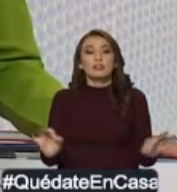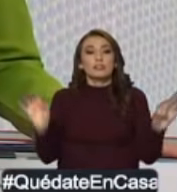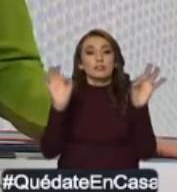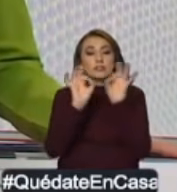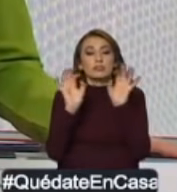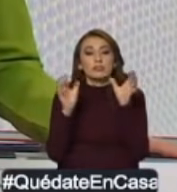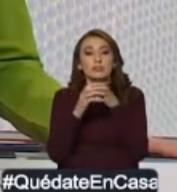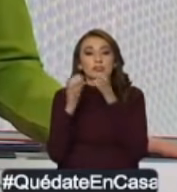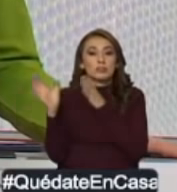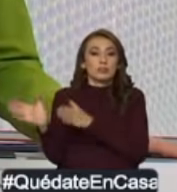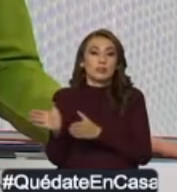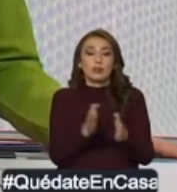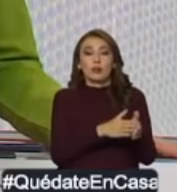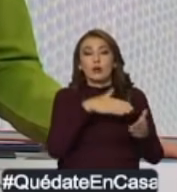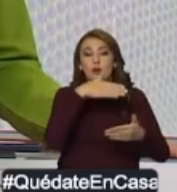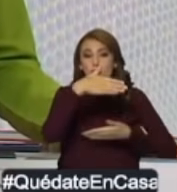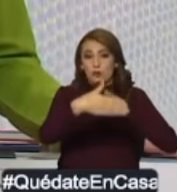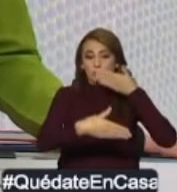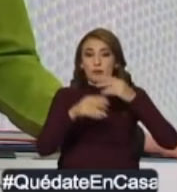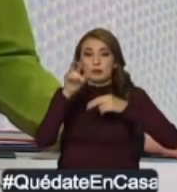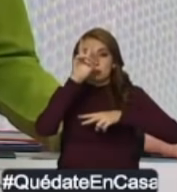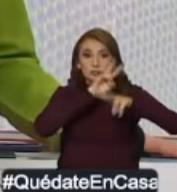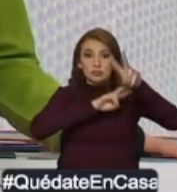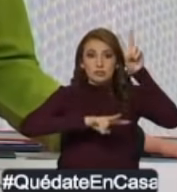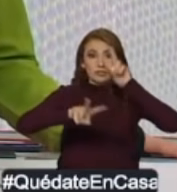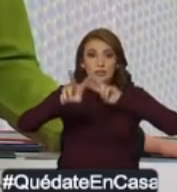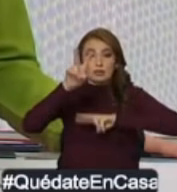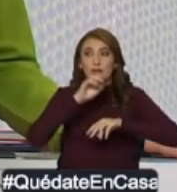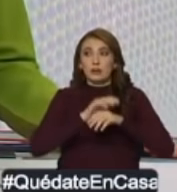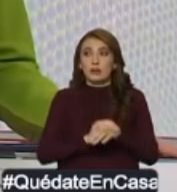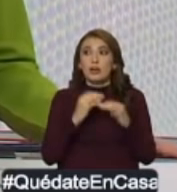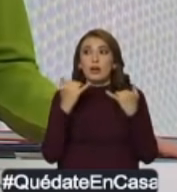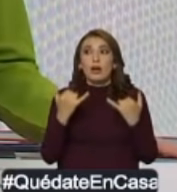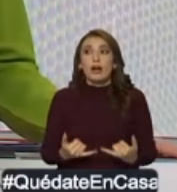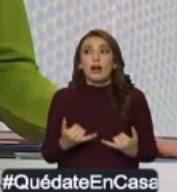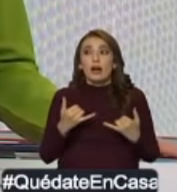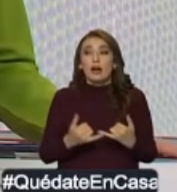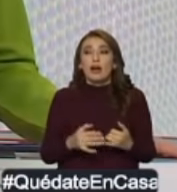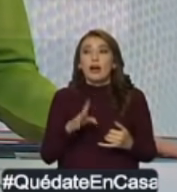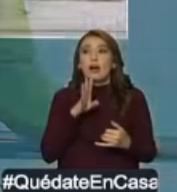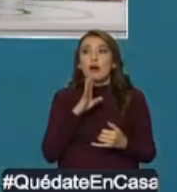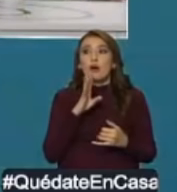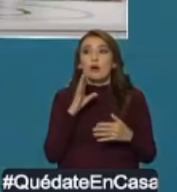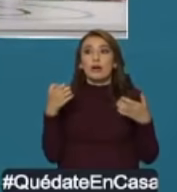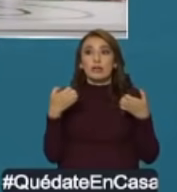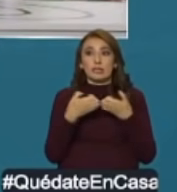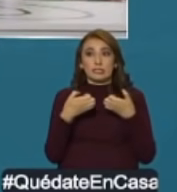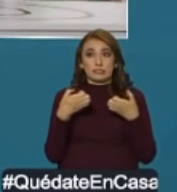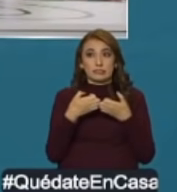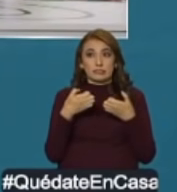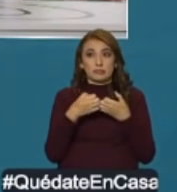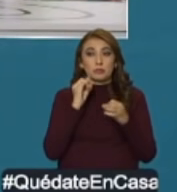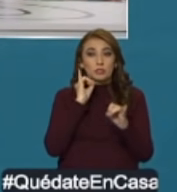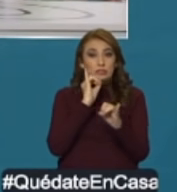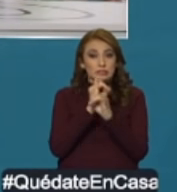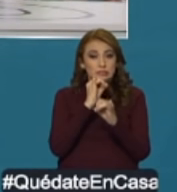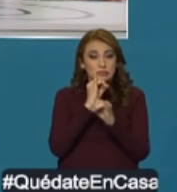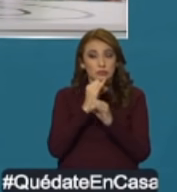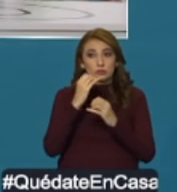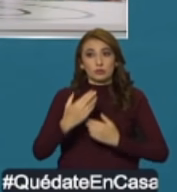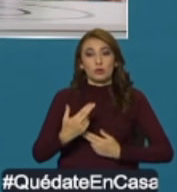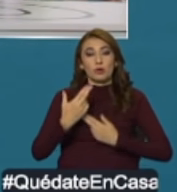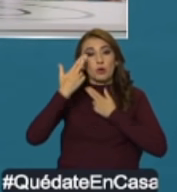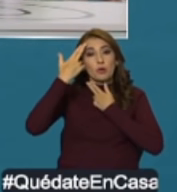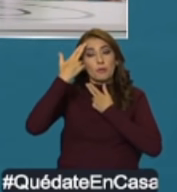Policía Nacional, Patricio Carrillo, por su análisis. Ahora mismo vamos a dar paso al equipo del Instituto Geográfico Militar y a la cabeza